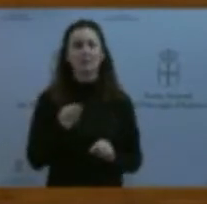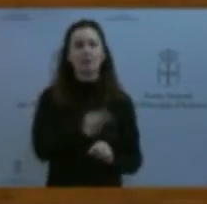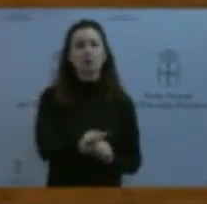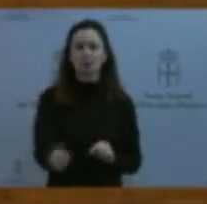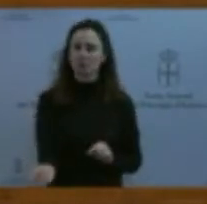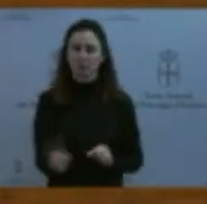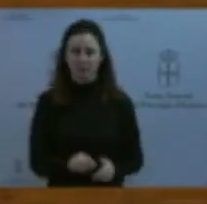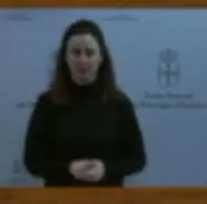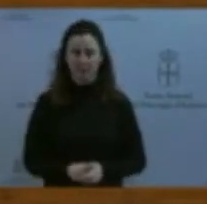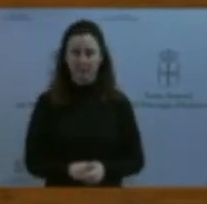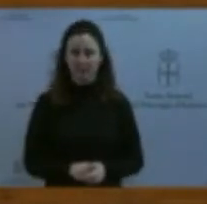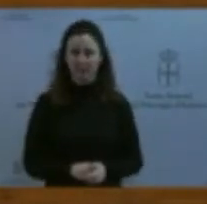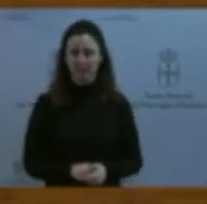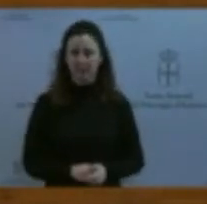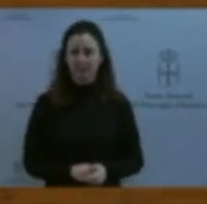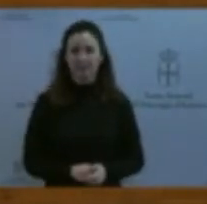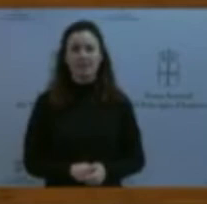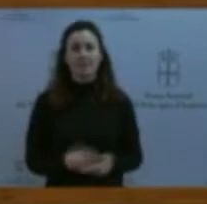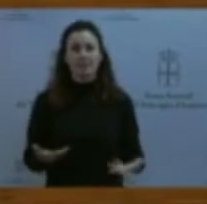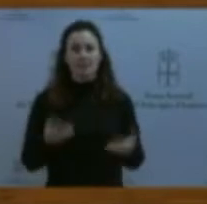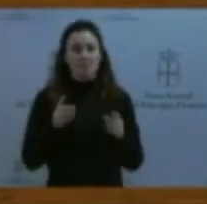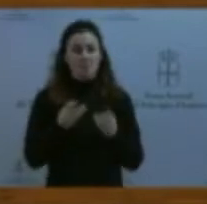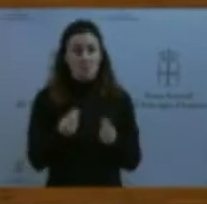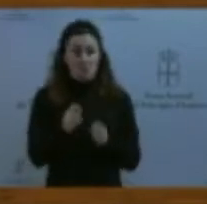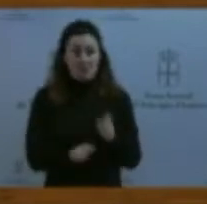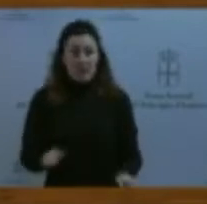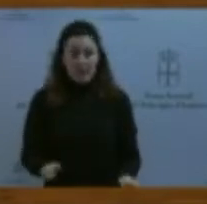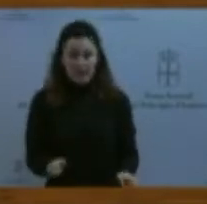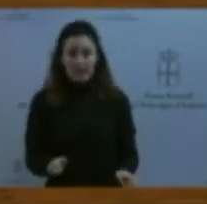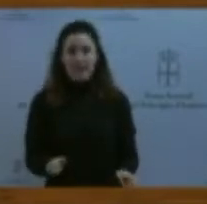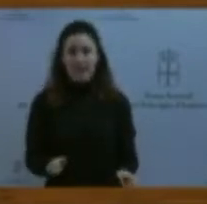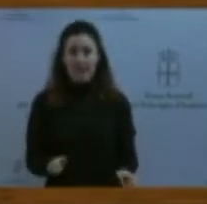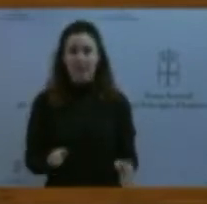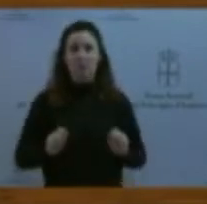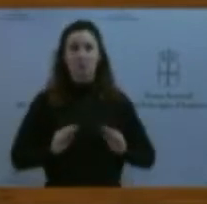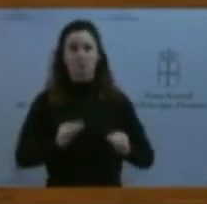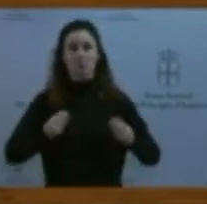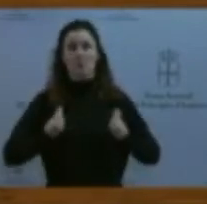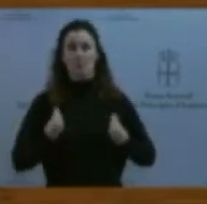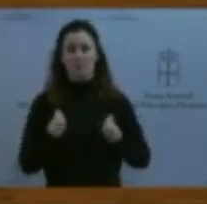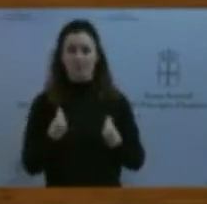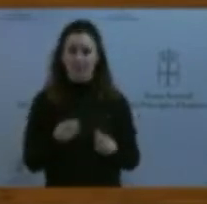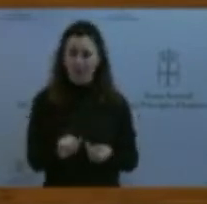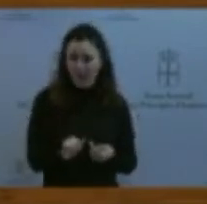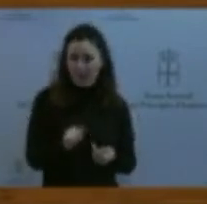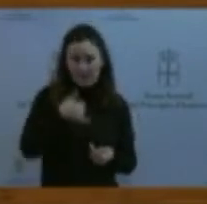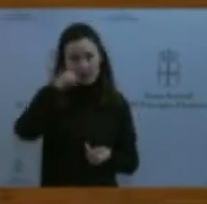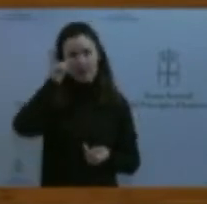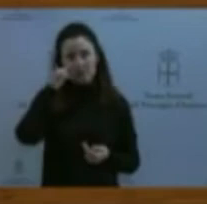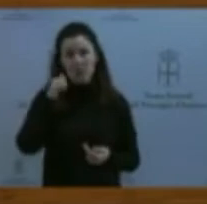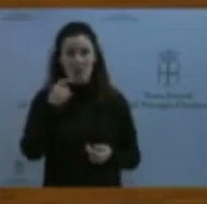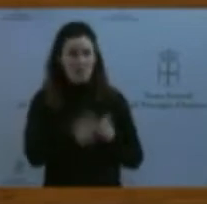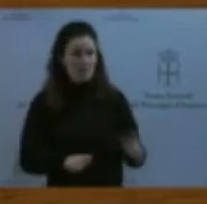Hay muchísima gente que tiene su vida en sus manos, gente con un potencial enorme. Cuando estamos hablando de